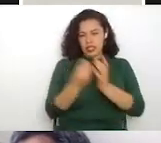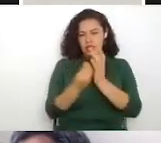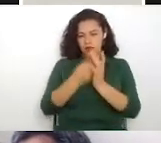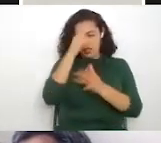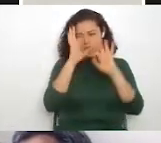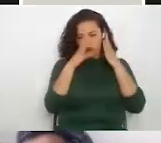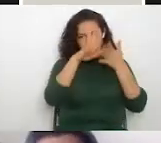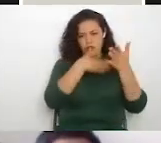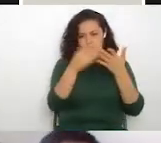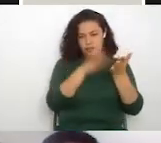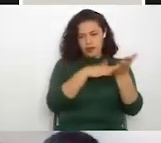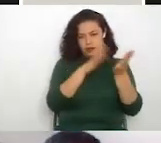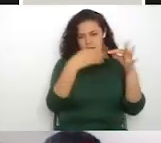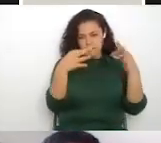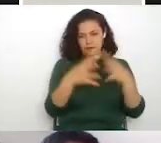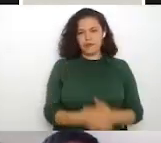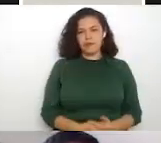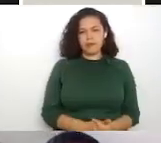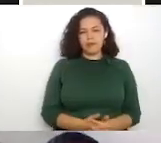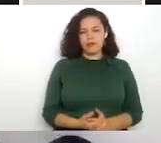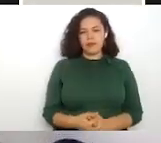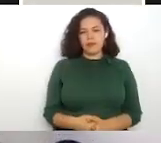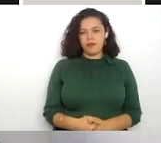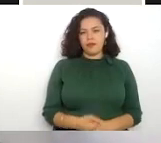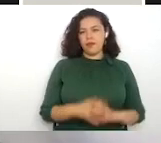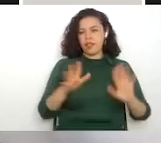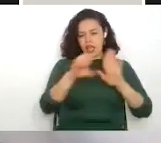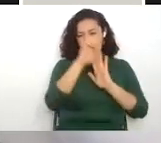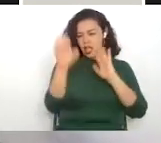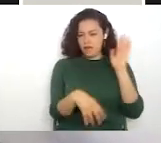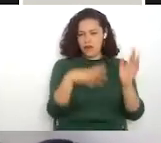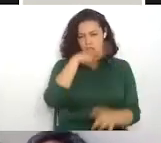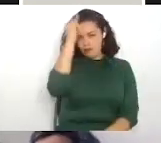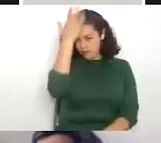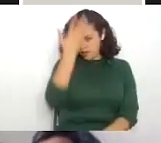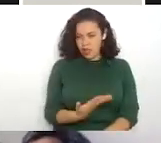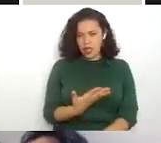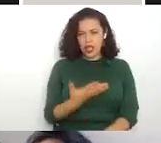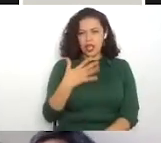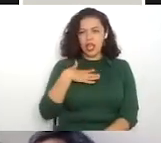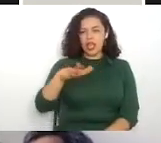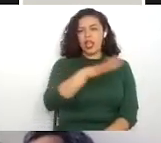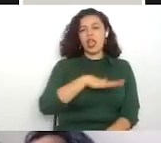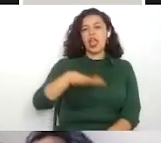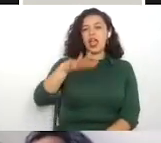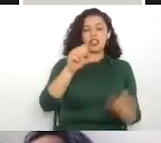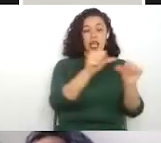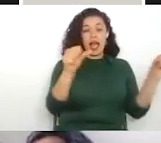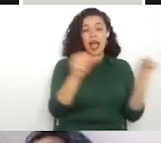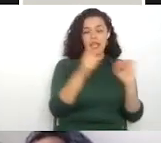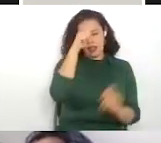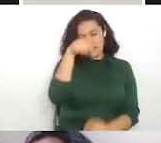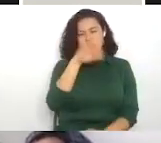del documento. Entonces aquí vemos ya un ejemplo con los logos. Este es un área del Politécnico, ¿verdad?